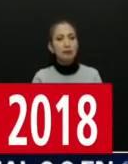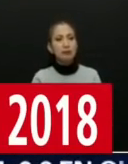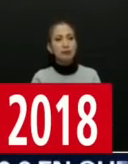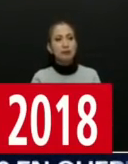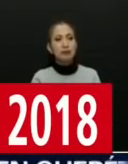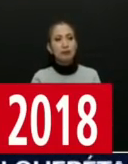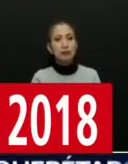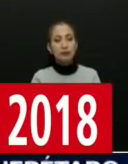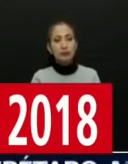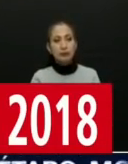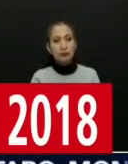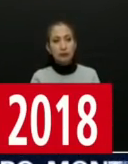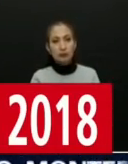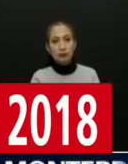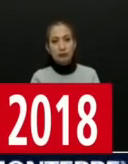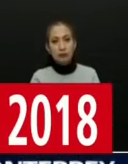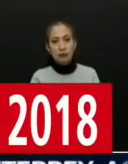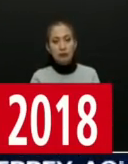Se